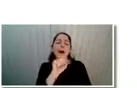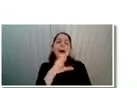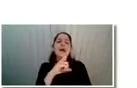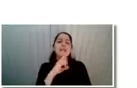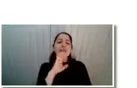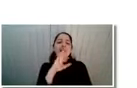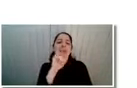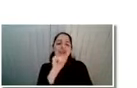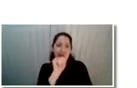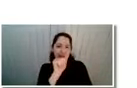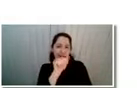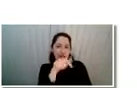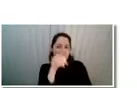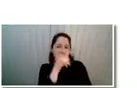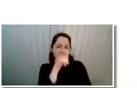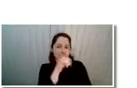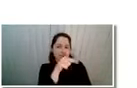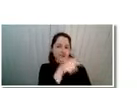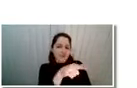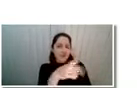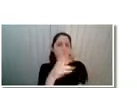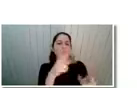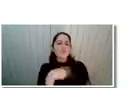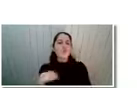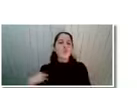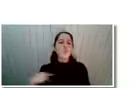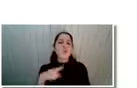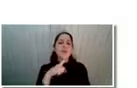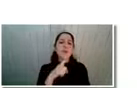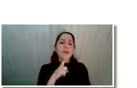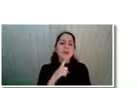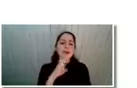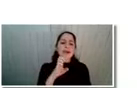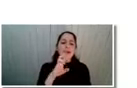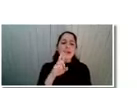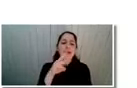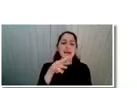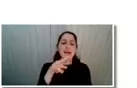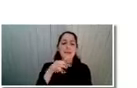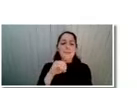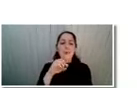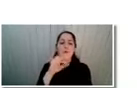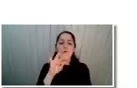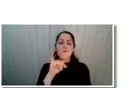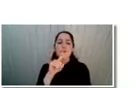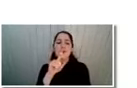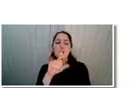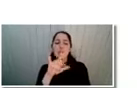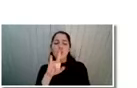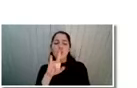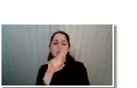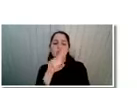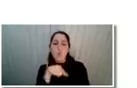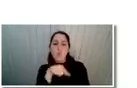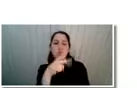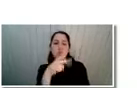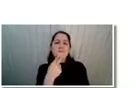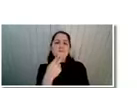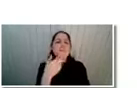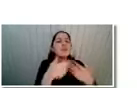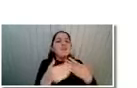es que esa bacteria, como vive en ambientes tan extremos, con tan altas temperaturas, toda su maquinaria enzimática, todas